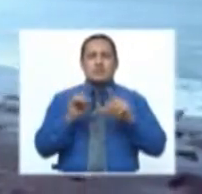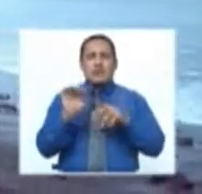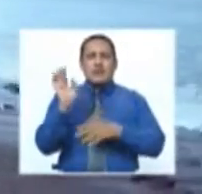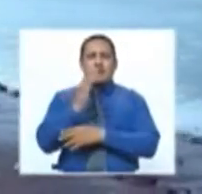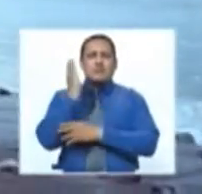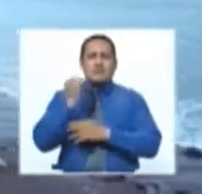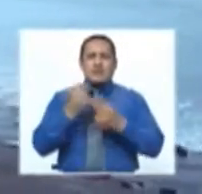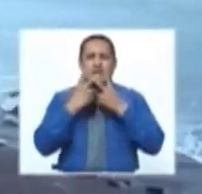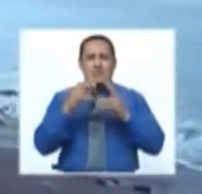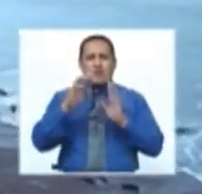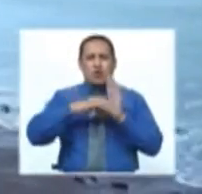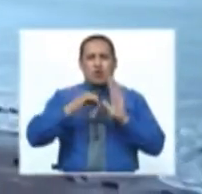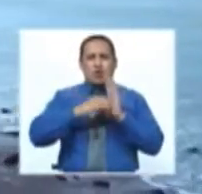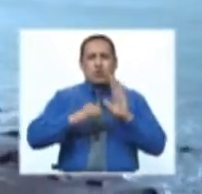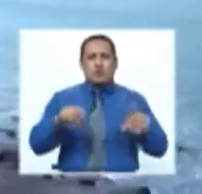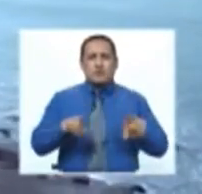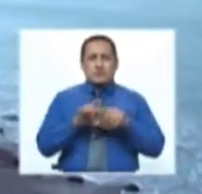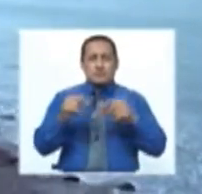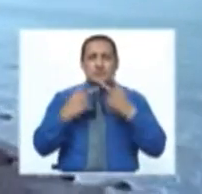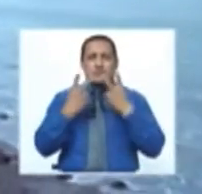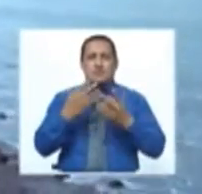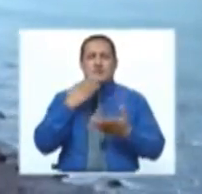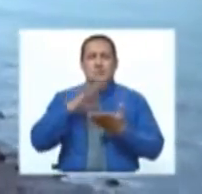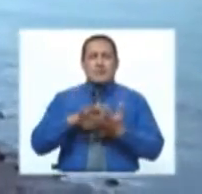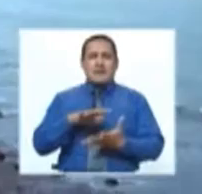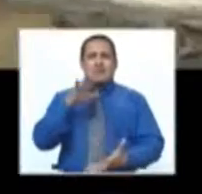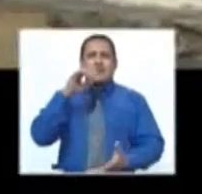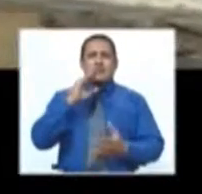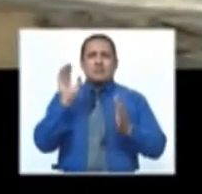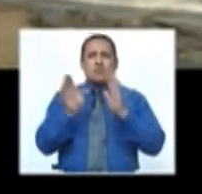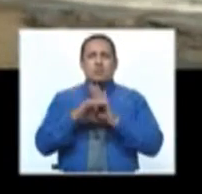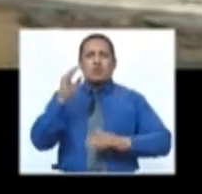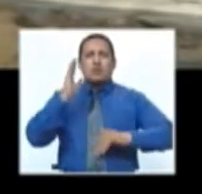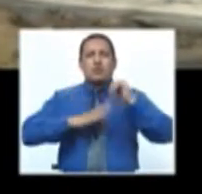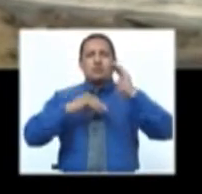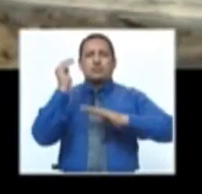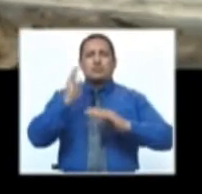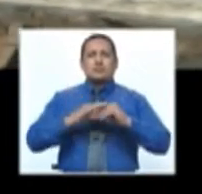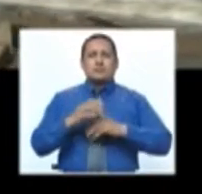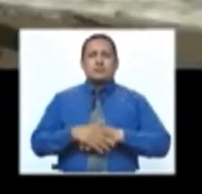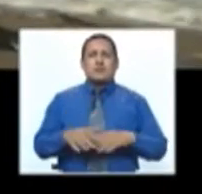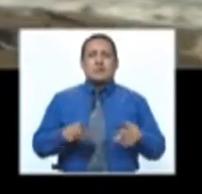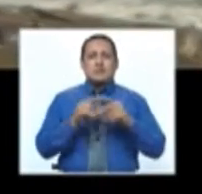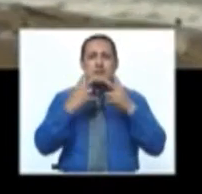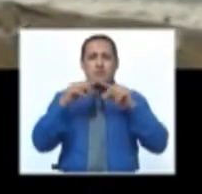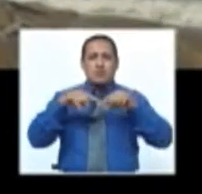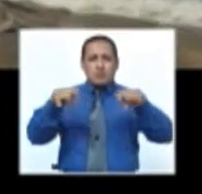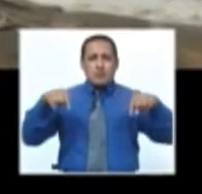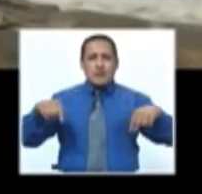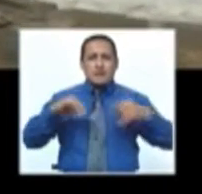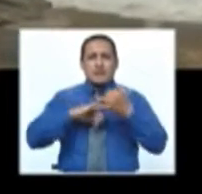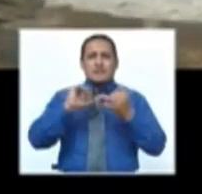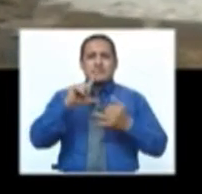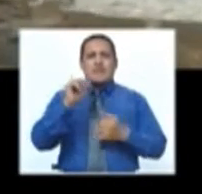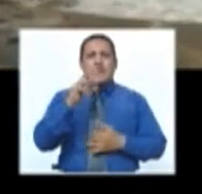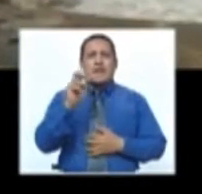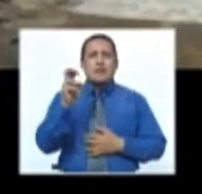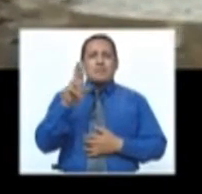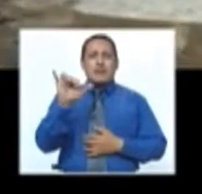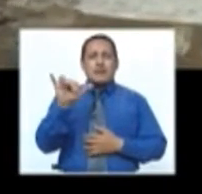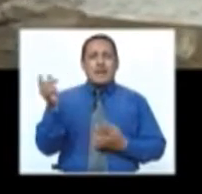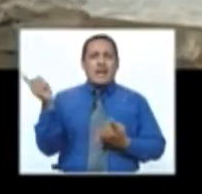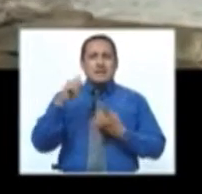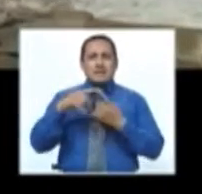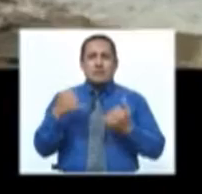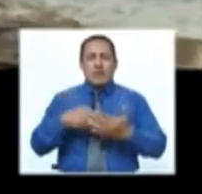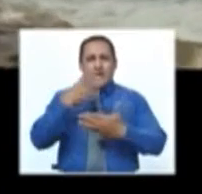emergencia por la erosión costera, producto en gran medida de la construcción del molón del puerto de Salaberry, al parecer sin